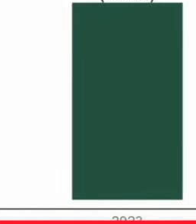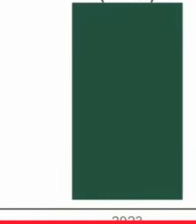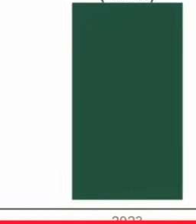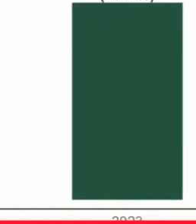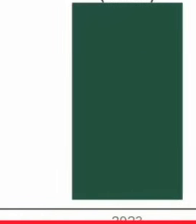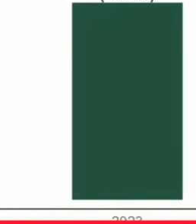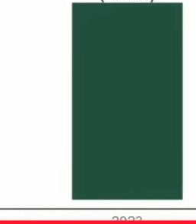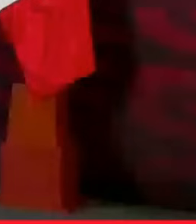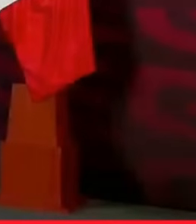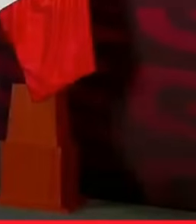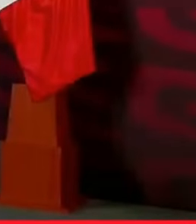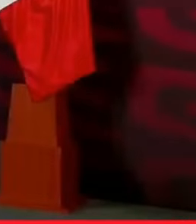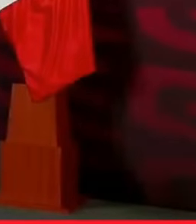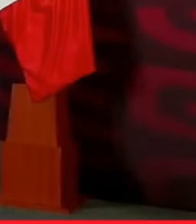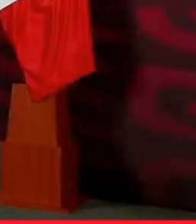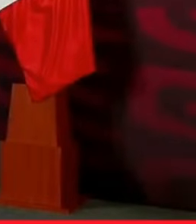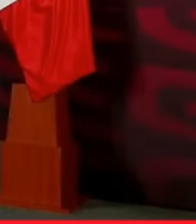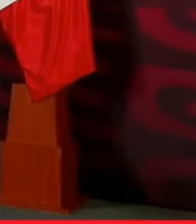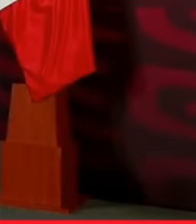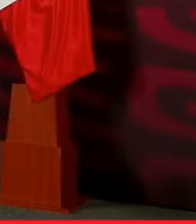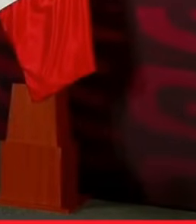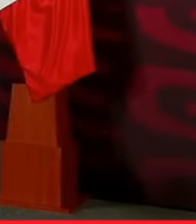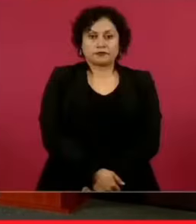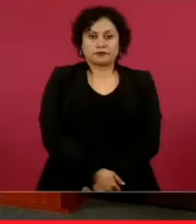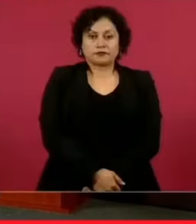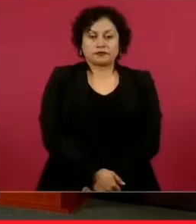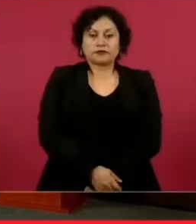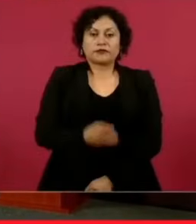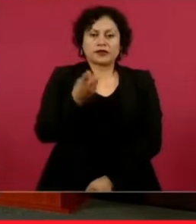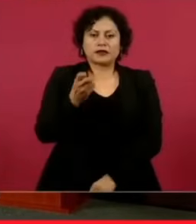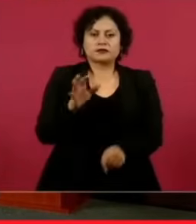porque no hemos pedido deuda adicional.